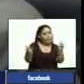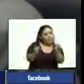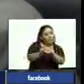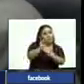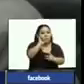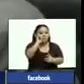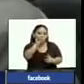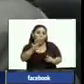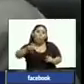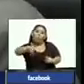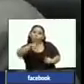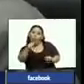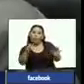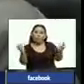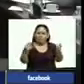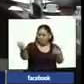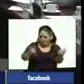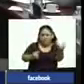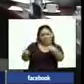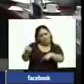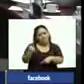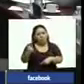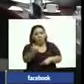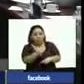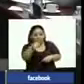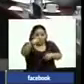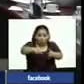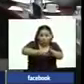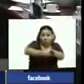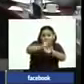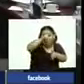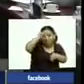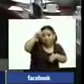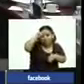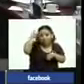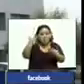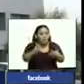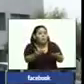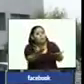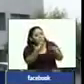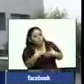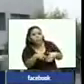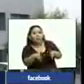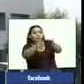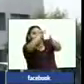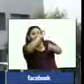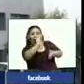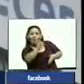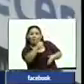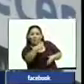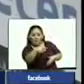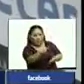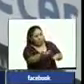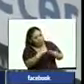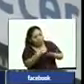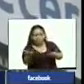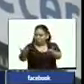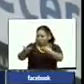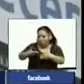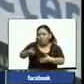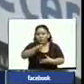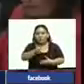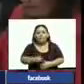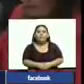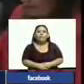abiertos al público. El trabajo apenas inicia, pero desde ya se solicitó información a las AFP y otras instancias